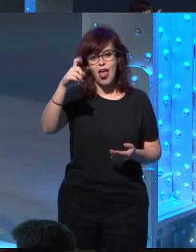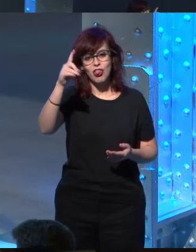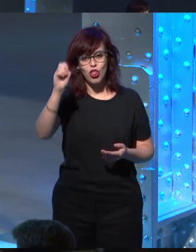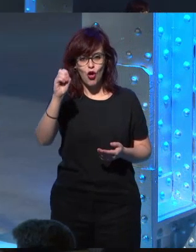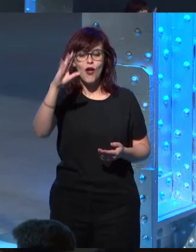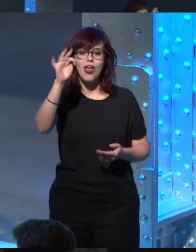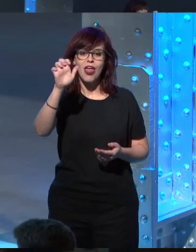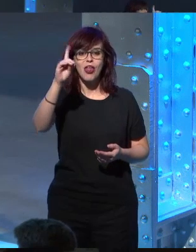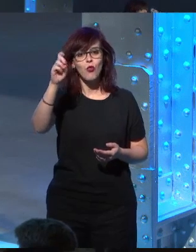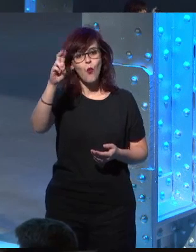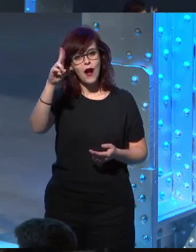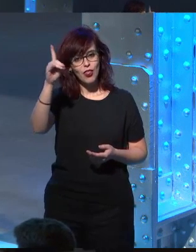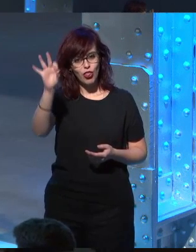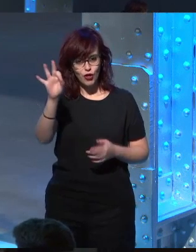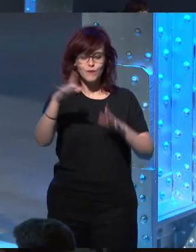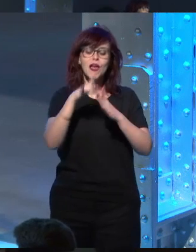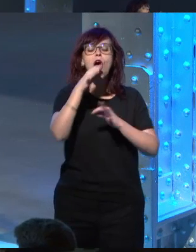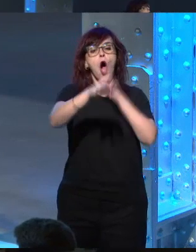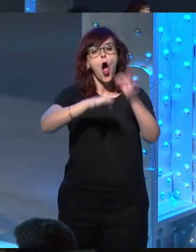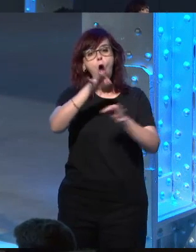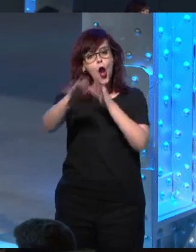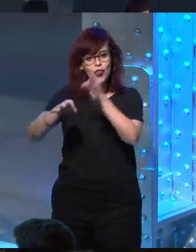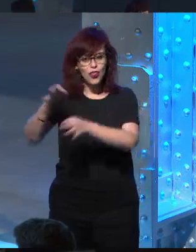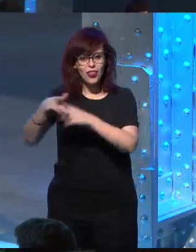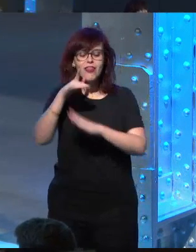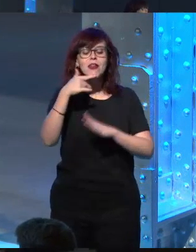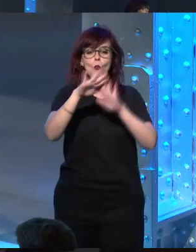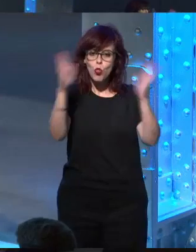favor. Muy bien, ese aplauso.